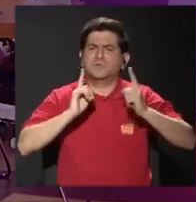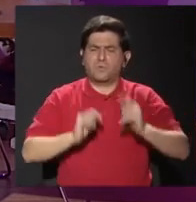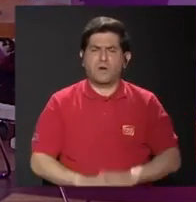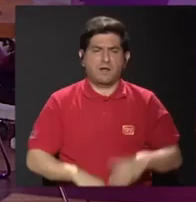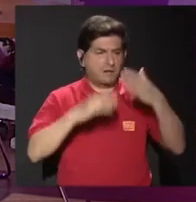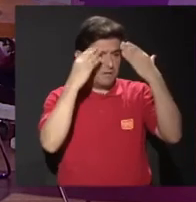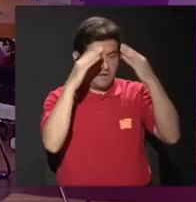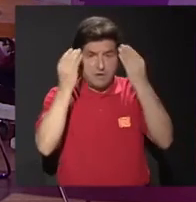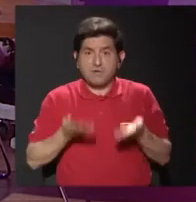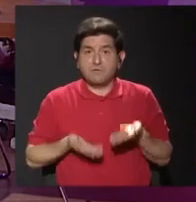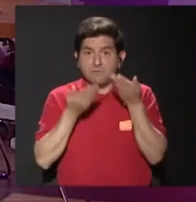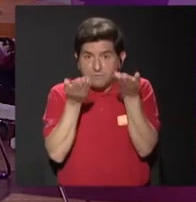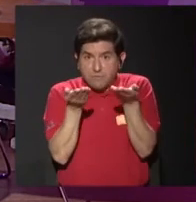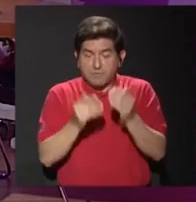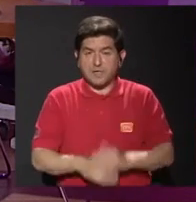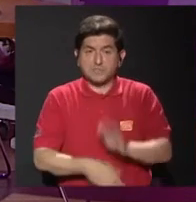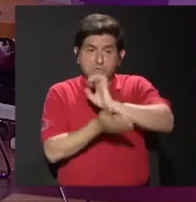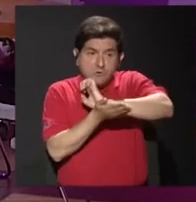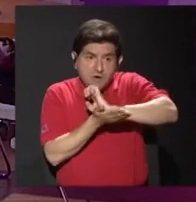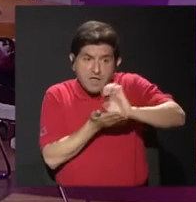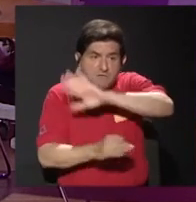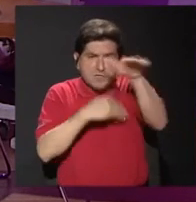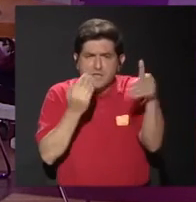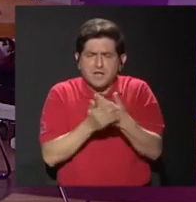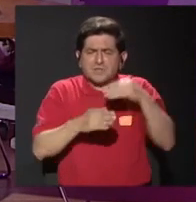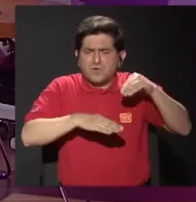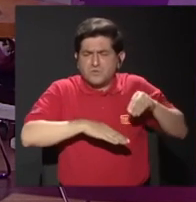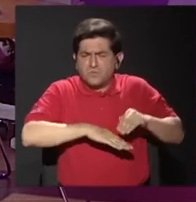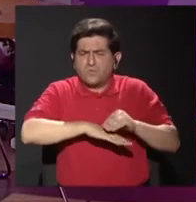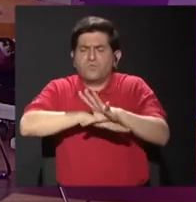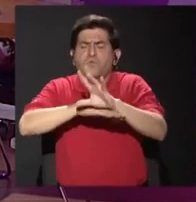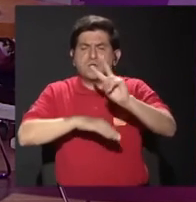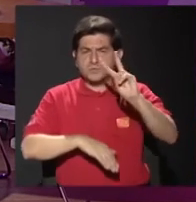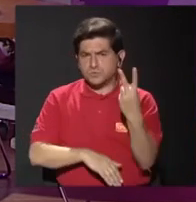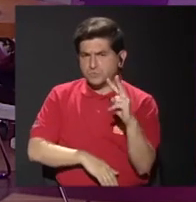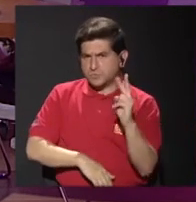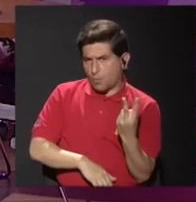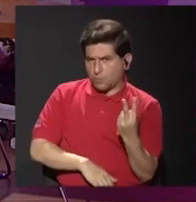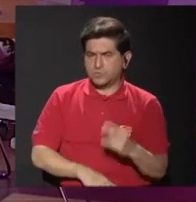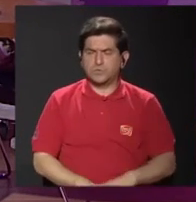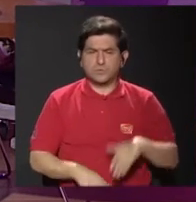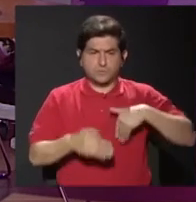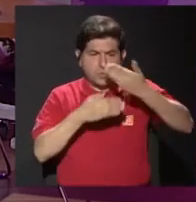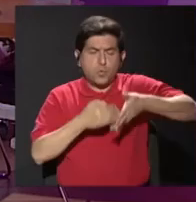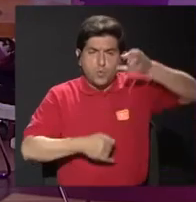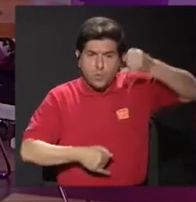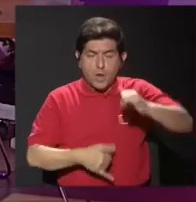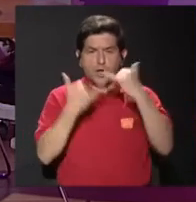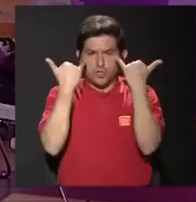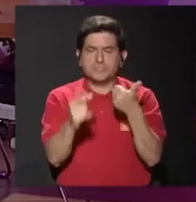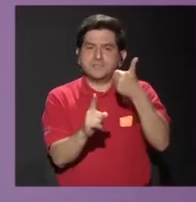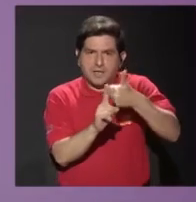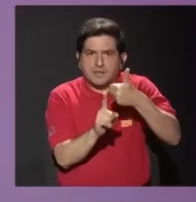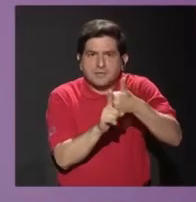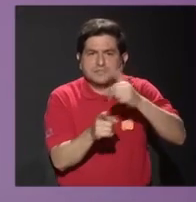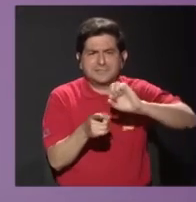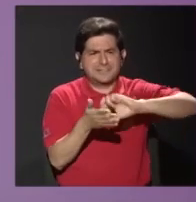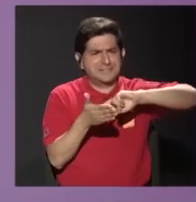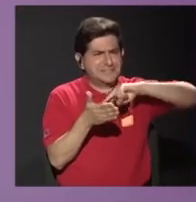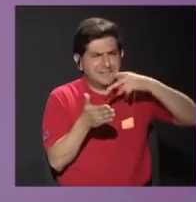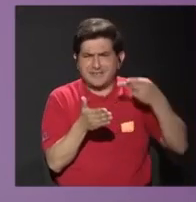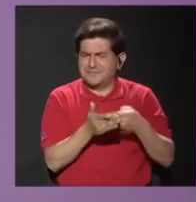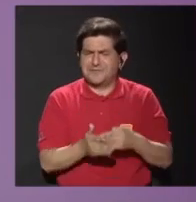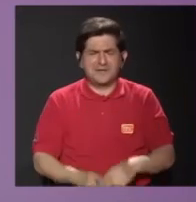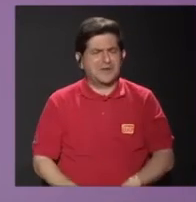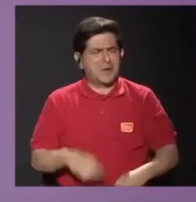está dando información para evitar todas las consecuencias secundarias de una violación que ya en sí misma es algo muy muy